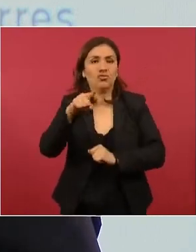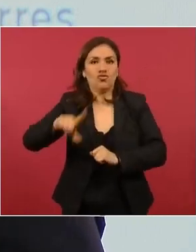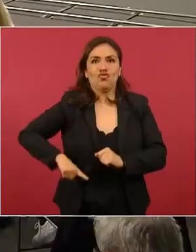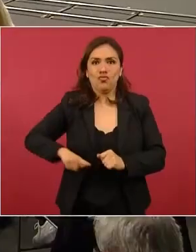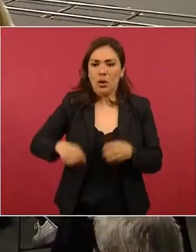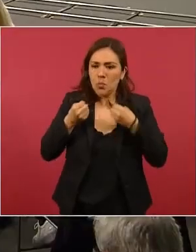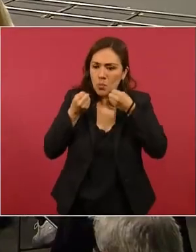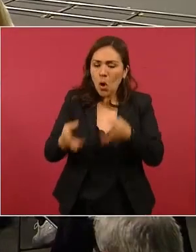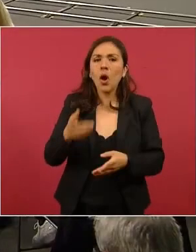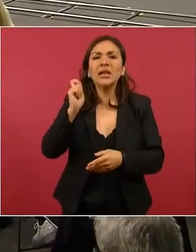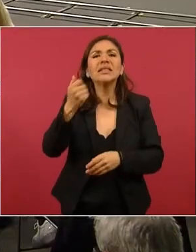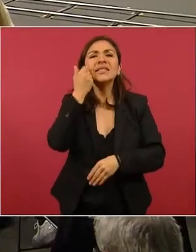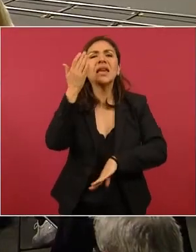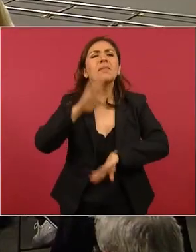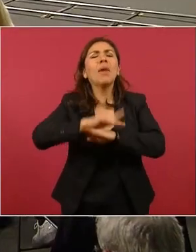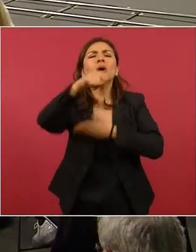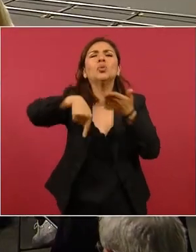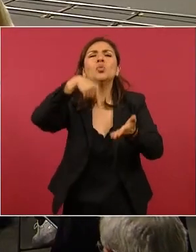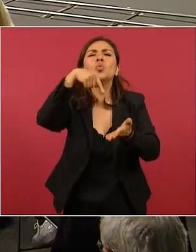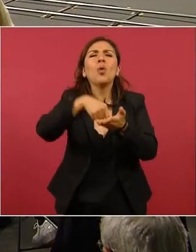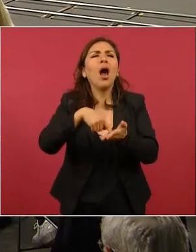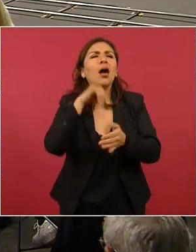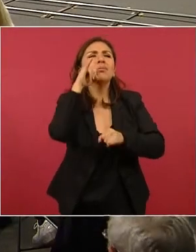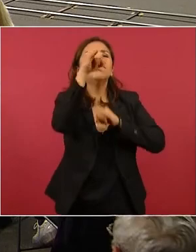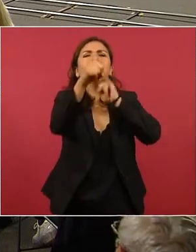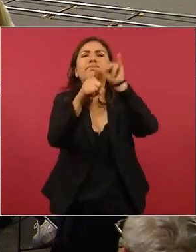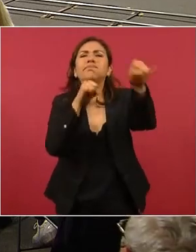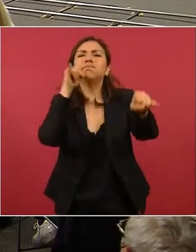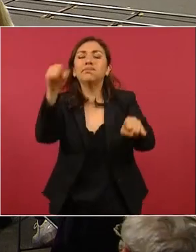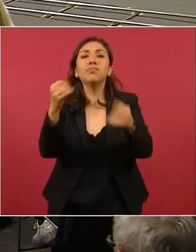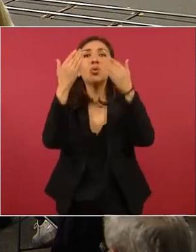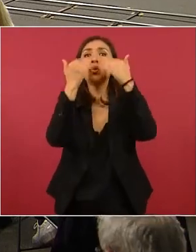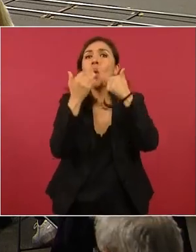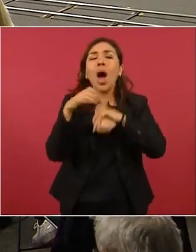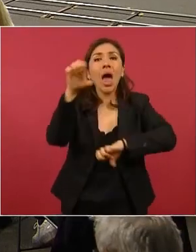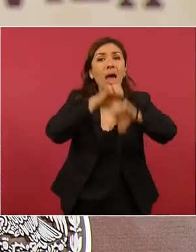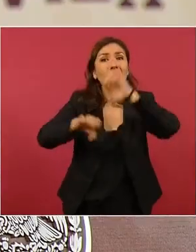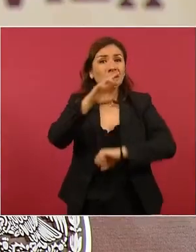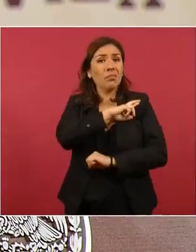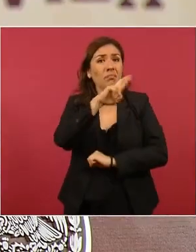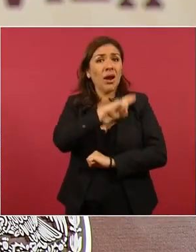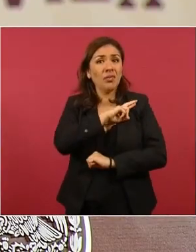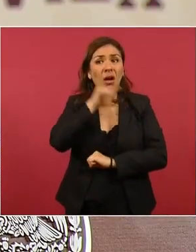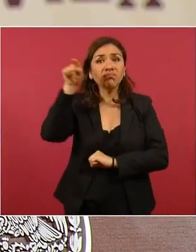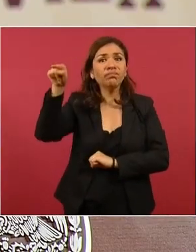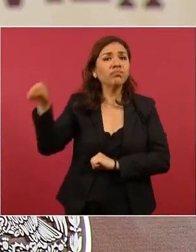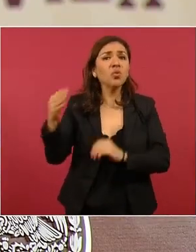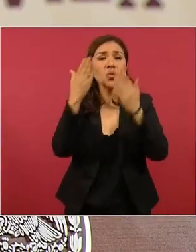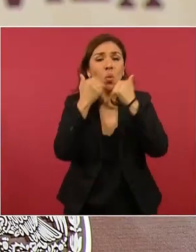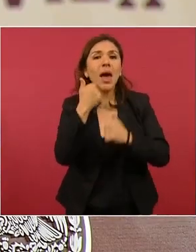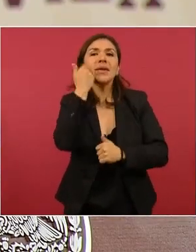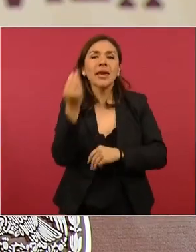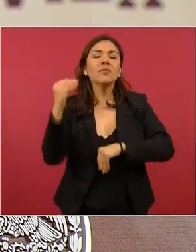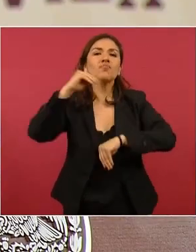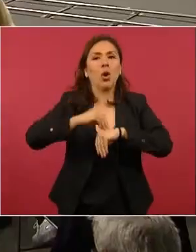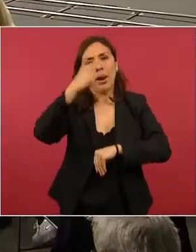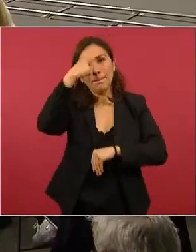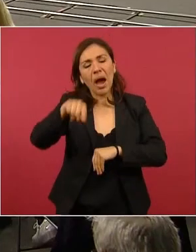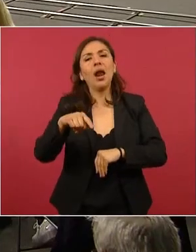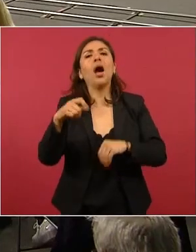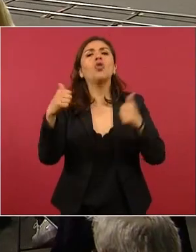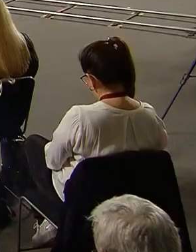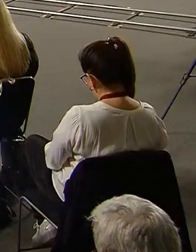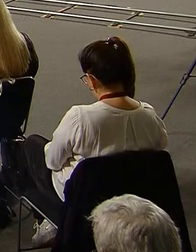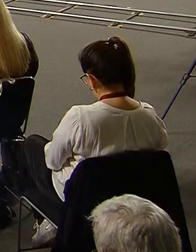Estado es llegar a las localidades donde no llegan las empresas privadas y dar planes y